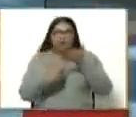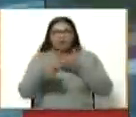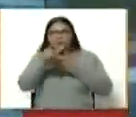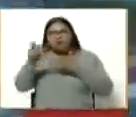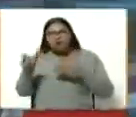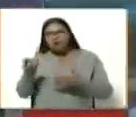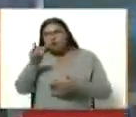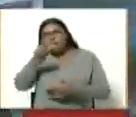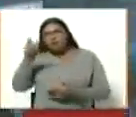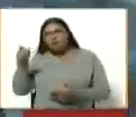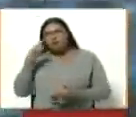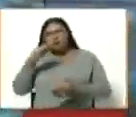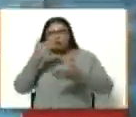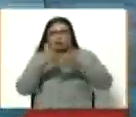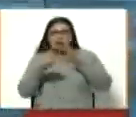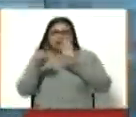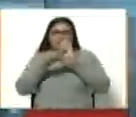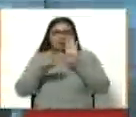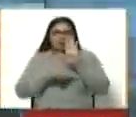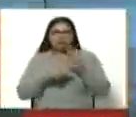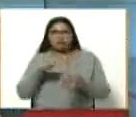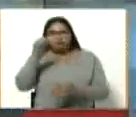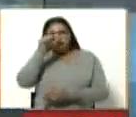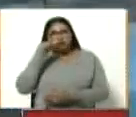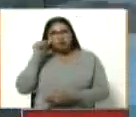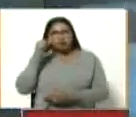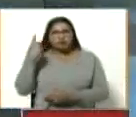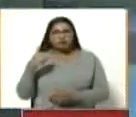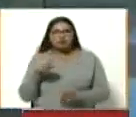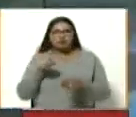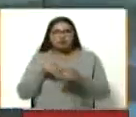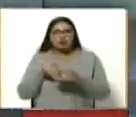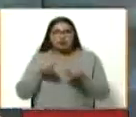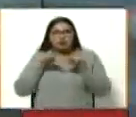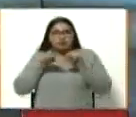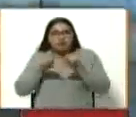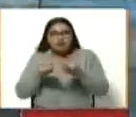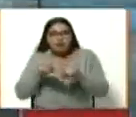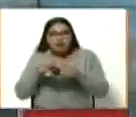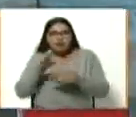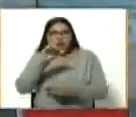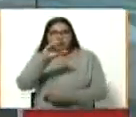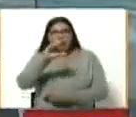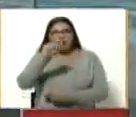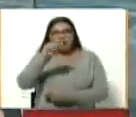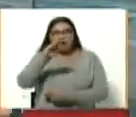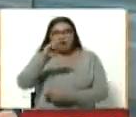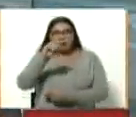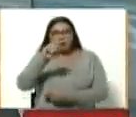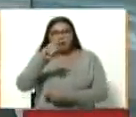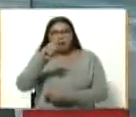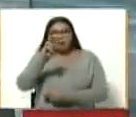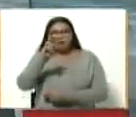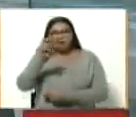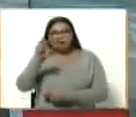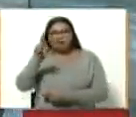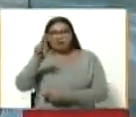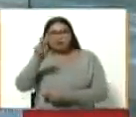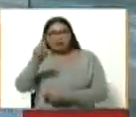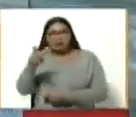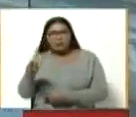quizás no ha seguido el caso. Alex Saab tuvo que hacer una parada técnica en Cabo Verde, en este país